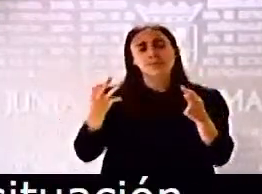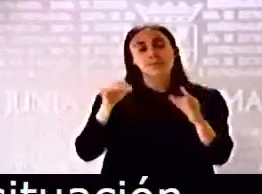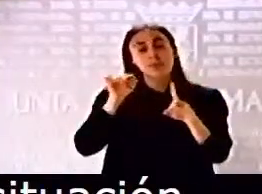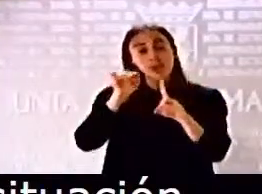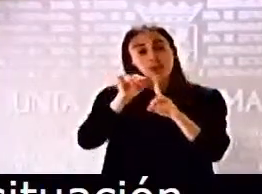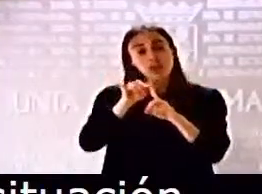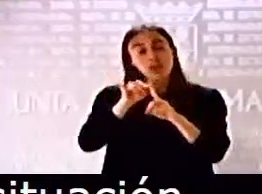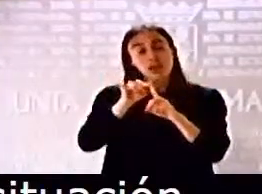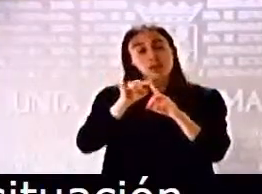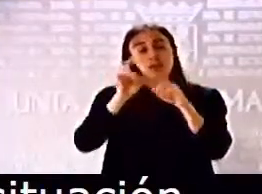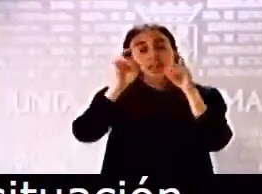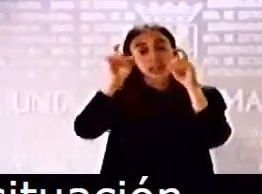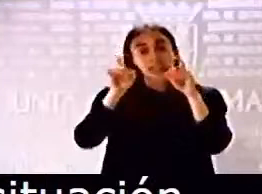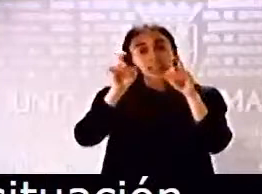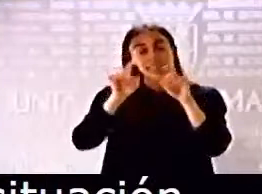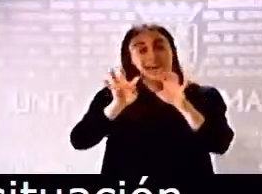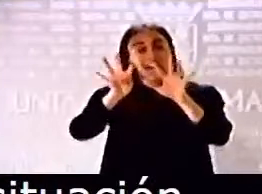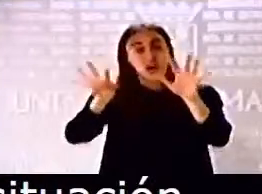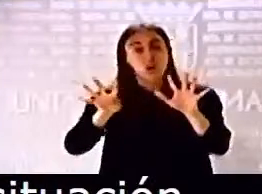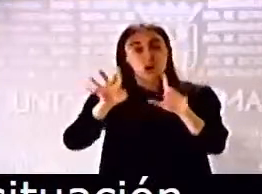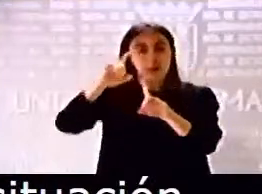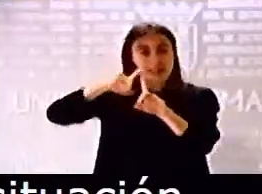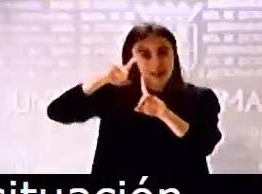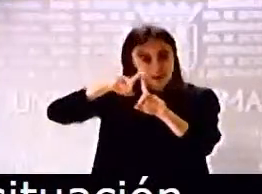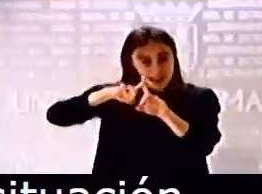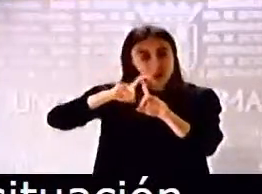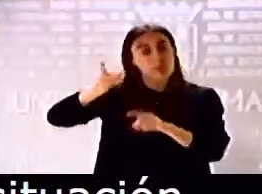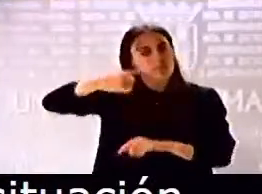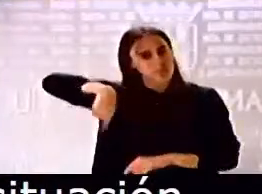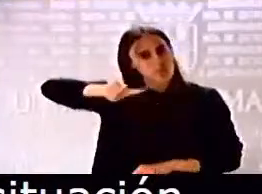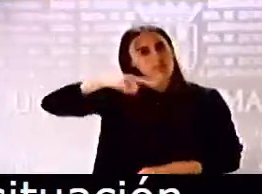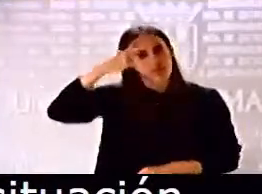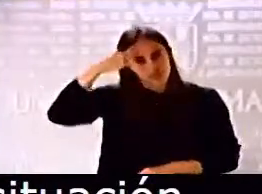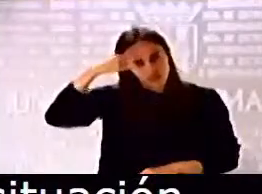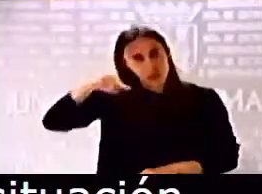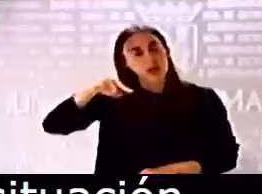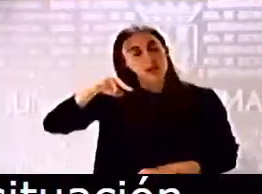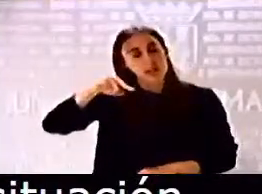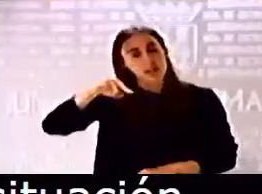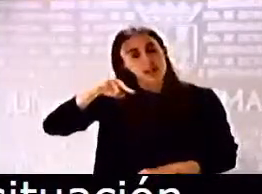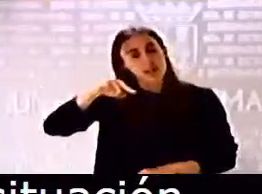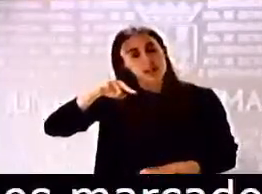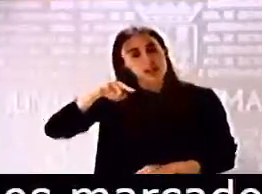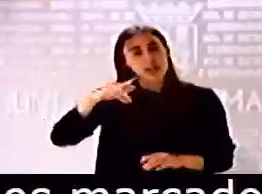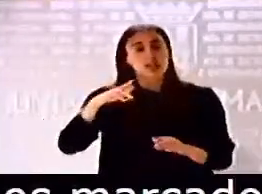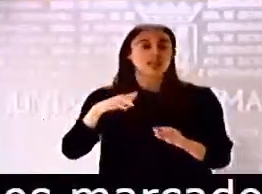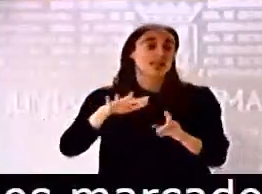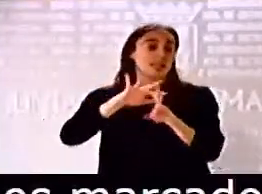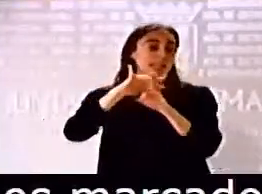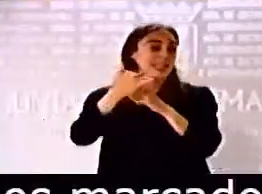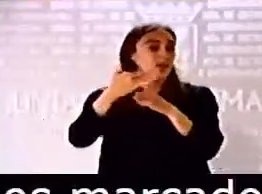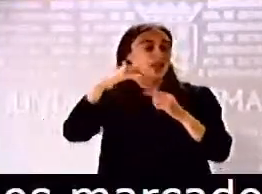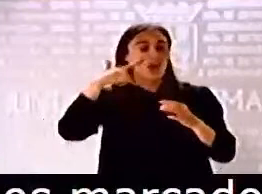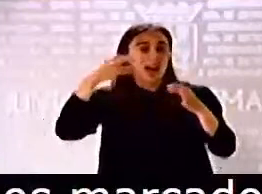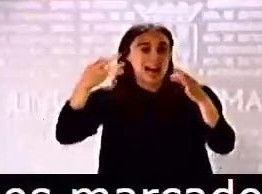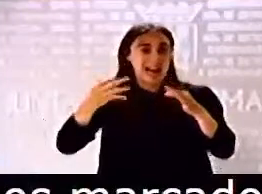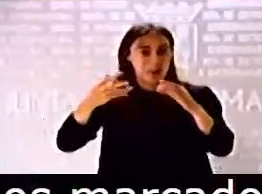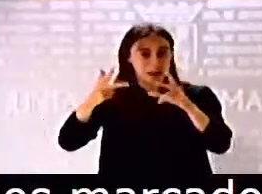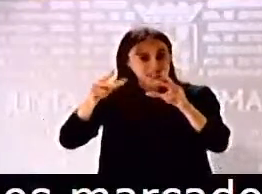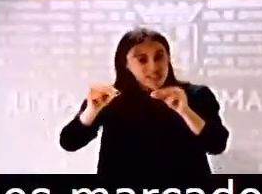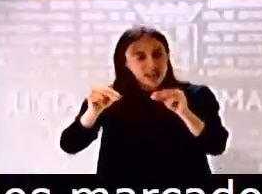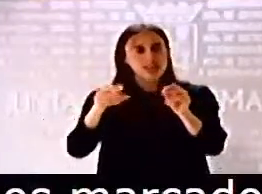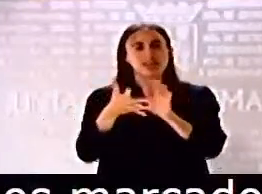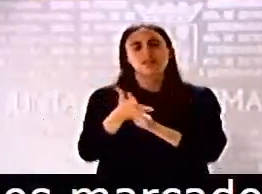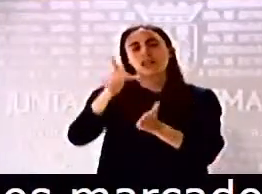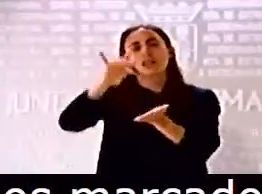que lleguemos al día 9 de mayo, que saben ustedes que decae el estado de alarma, que lleguemos al